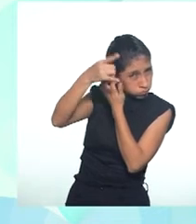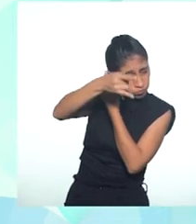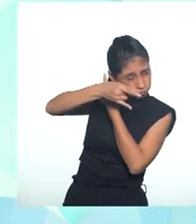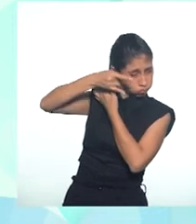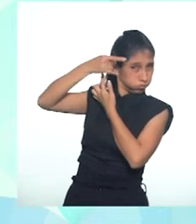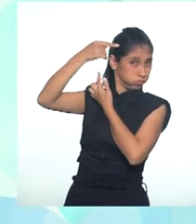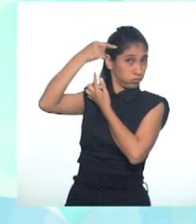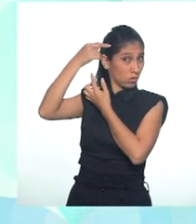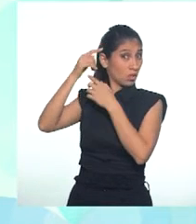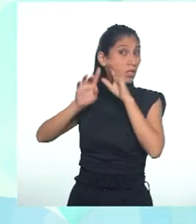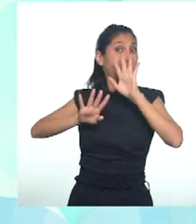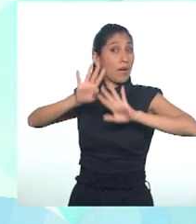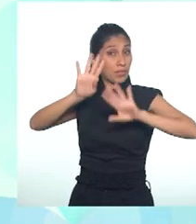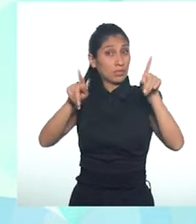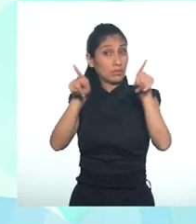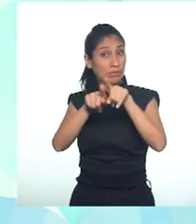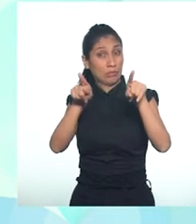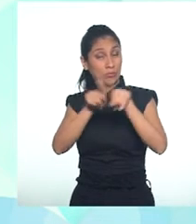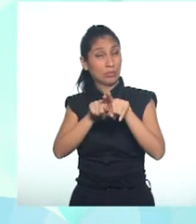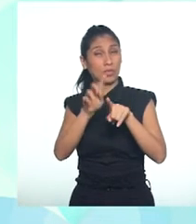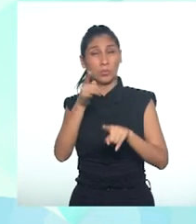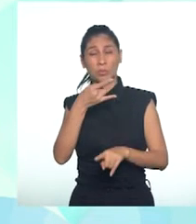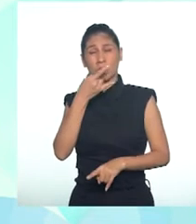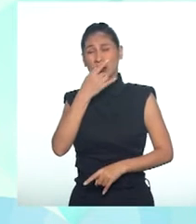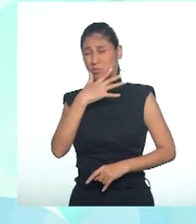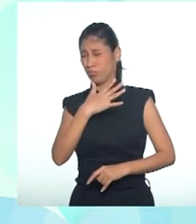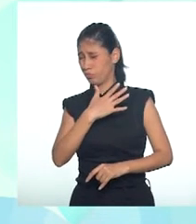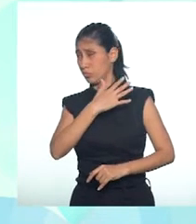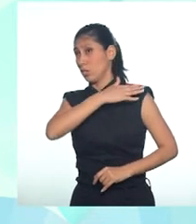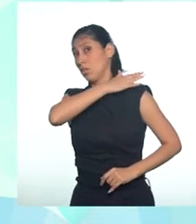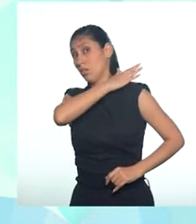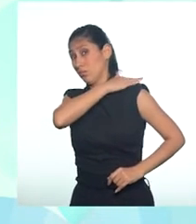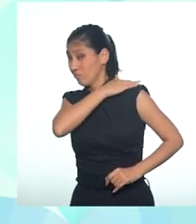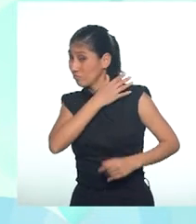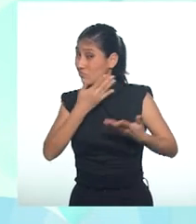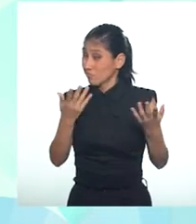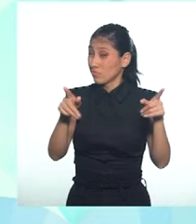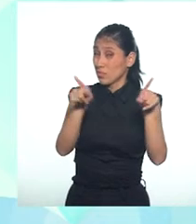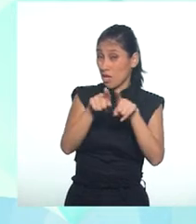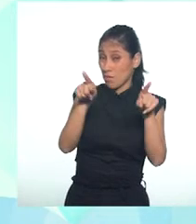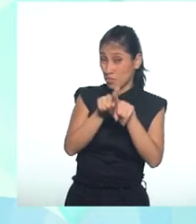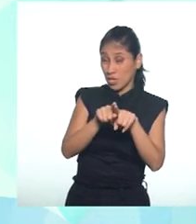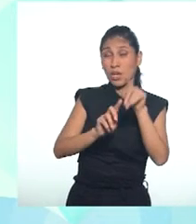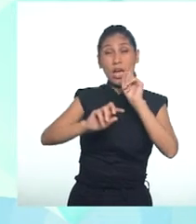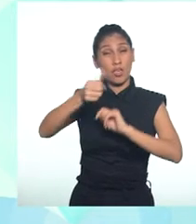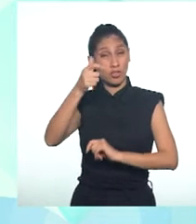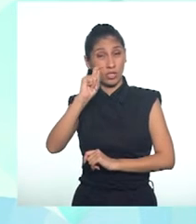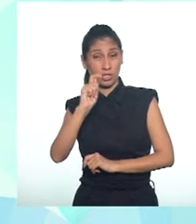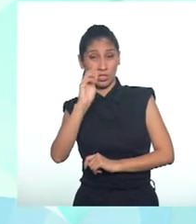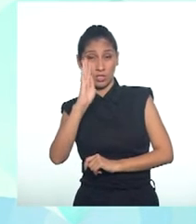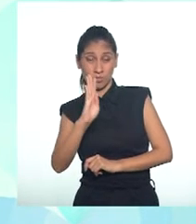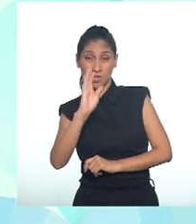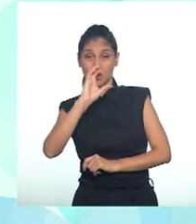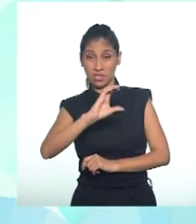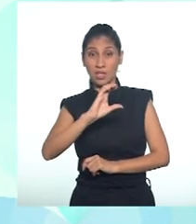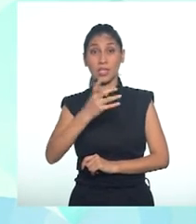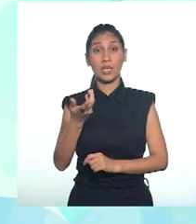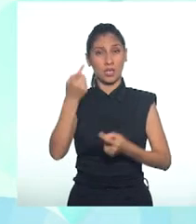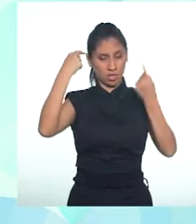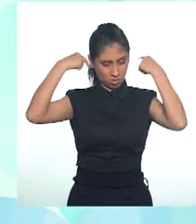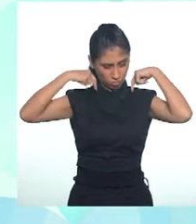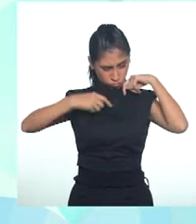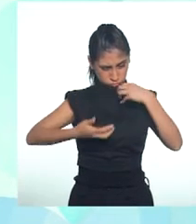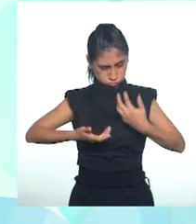exista afección pulmonar, lo cual quiere decir que puede existir tuberculosis latente que se